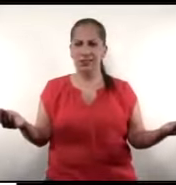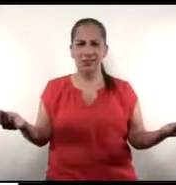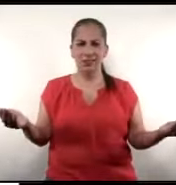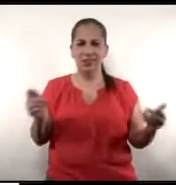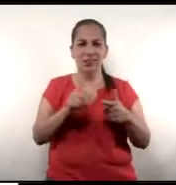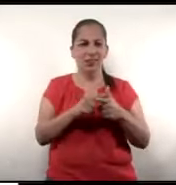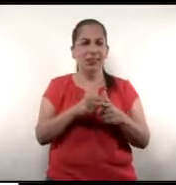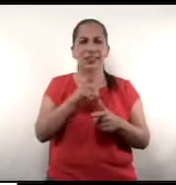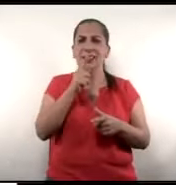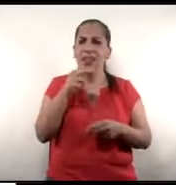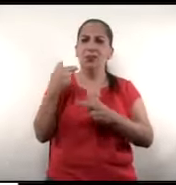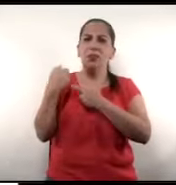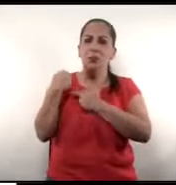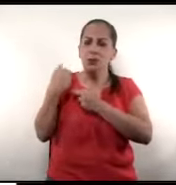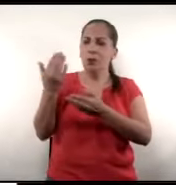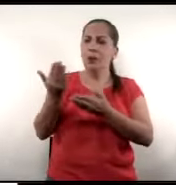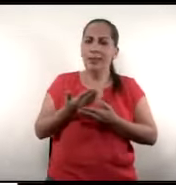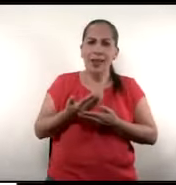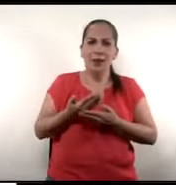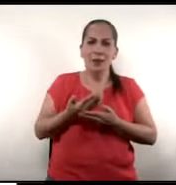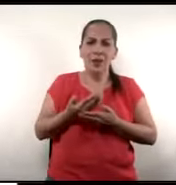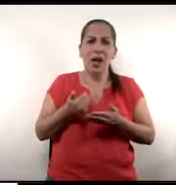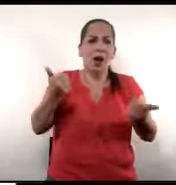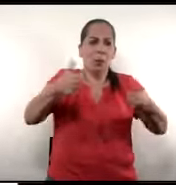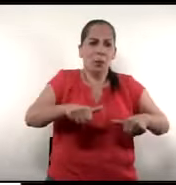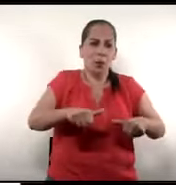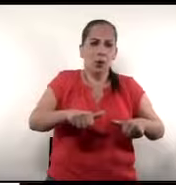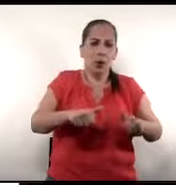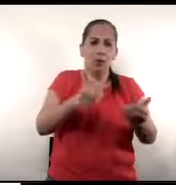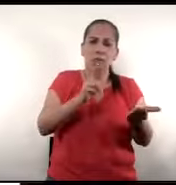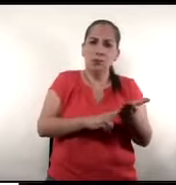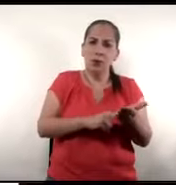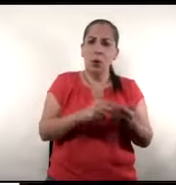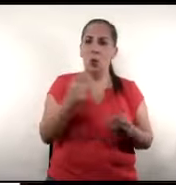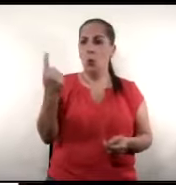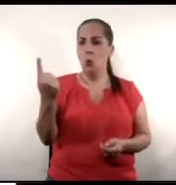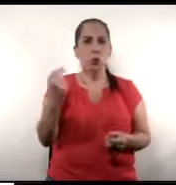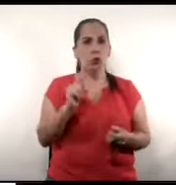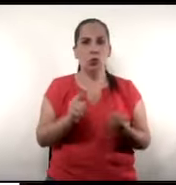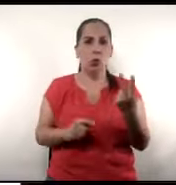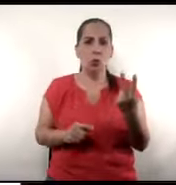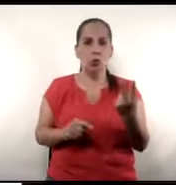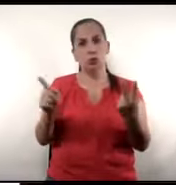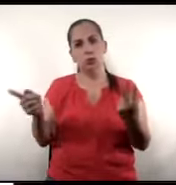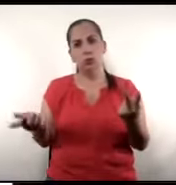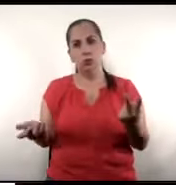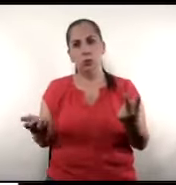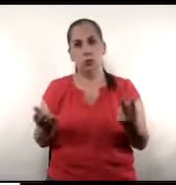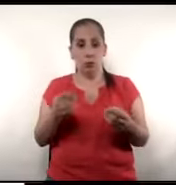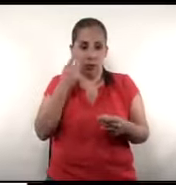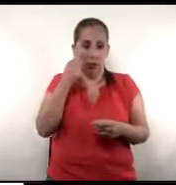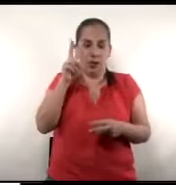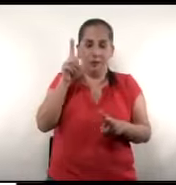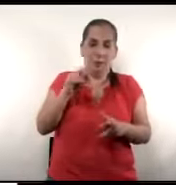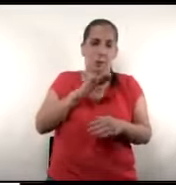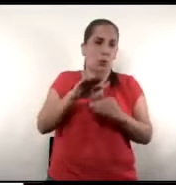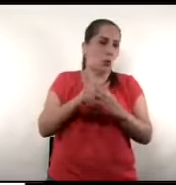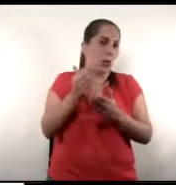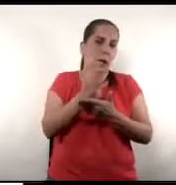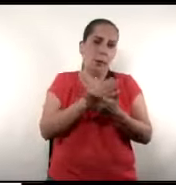es el responsable, un responsable, que tenga que velar por todos los aspectos necesarios, por la salud humana, pero también por